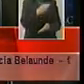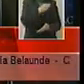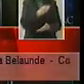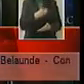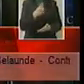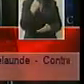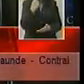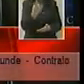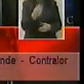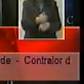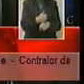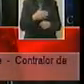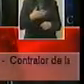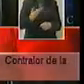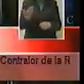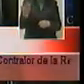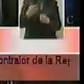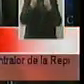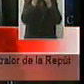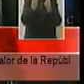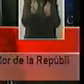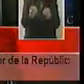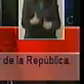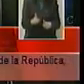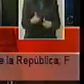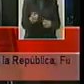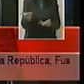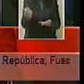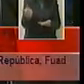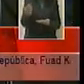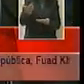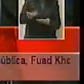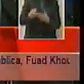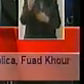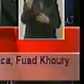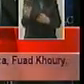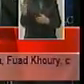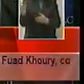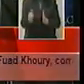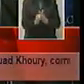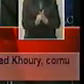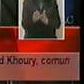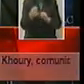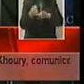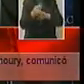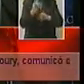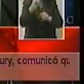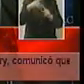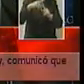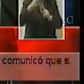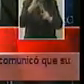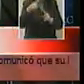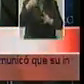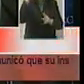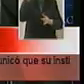ministra ha dicho que su asesor puede haber sido sorprendido cuando ha recibido a los representantes del CONARE SUTEP. ¿Qué